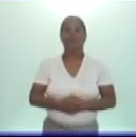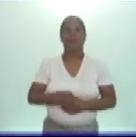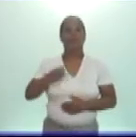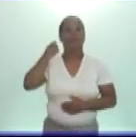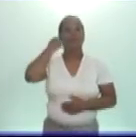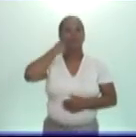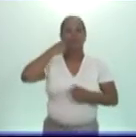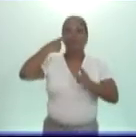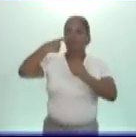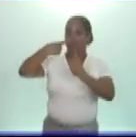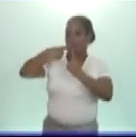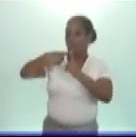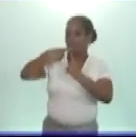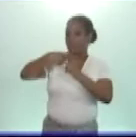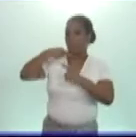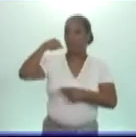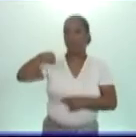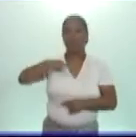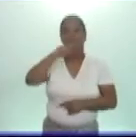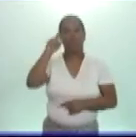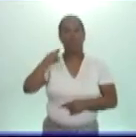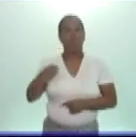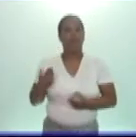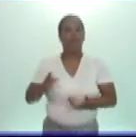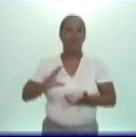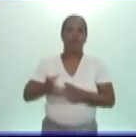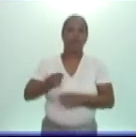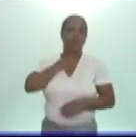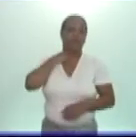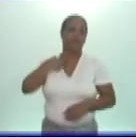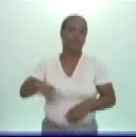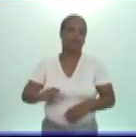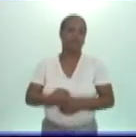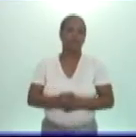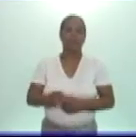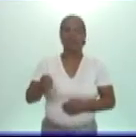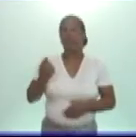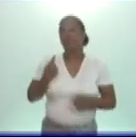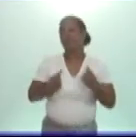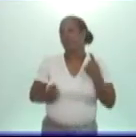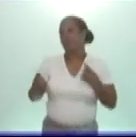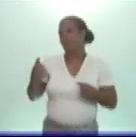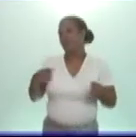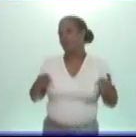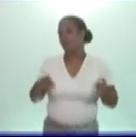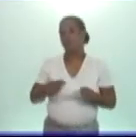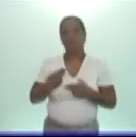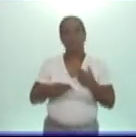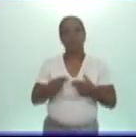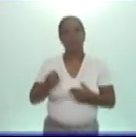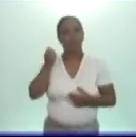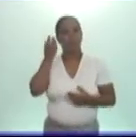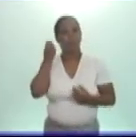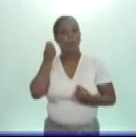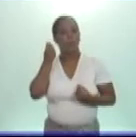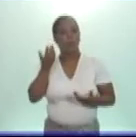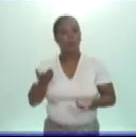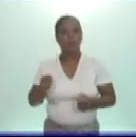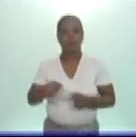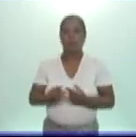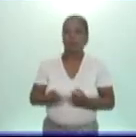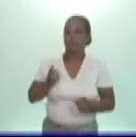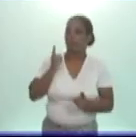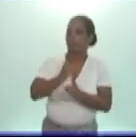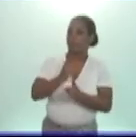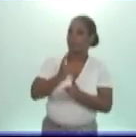esta pregunta. Estos son tipos de ejercicios que a veces no hacemos mucho porque en el texto no aparecen